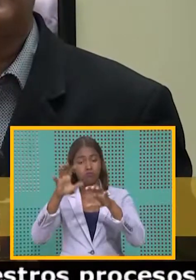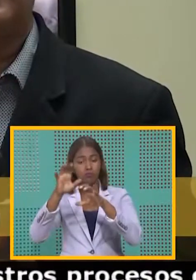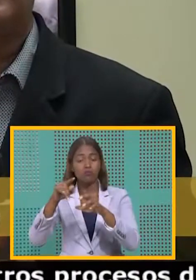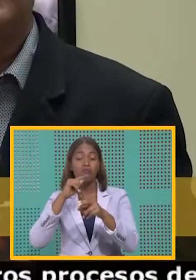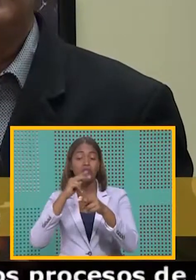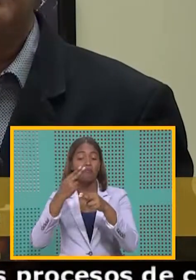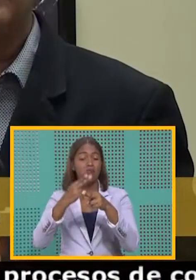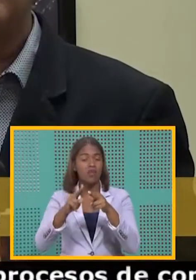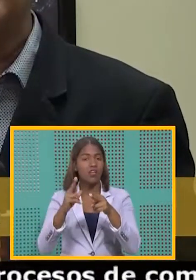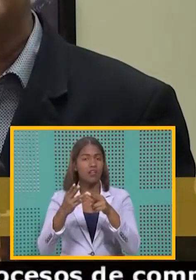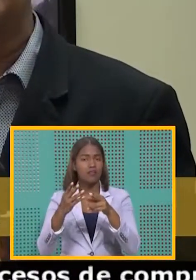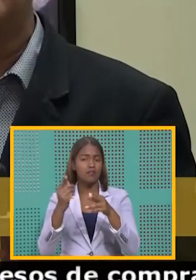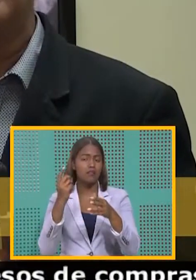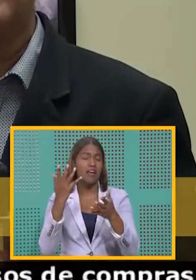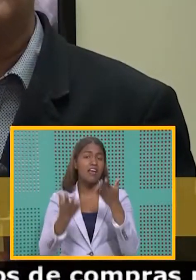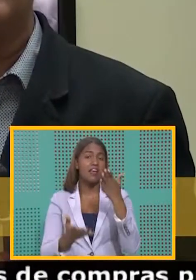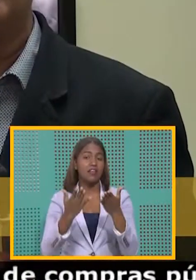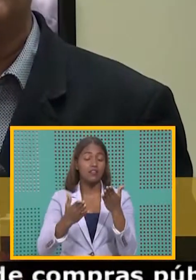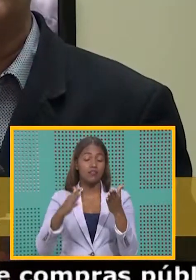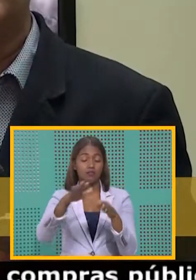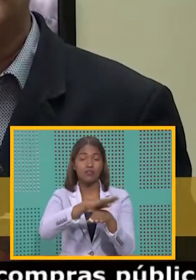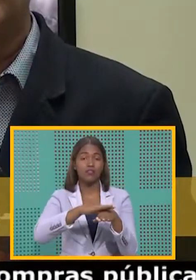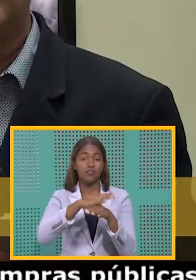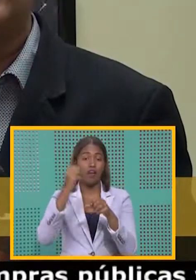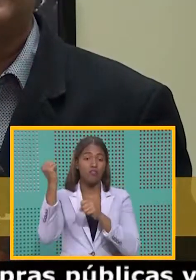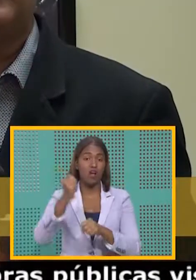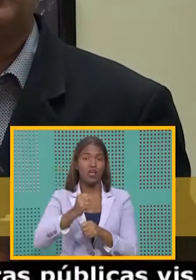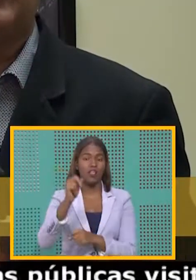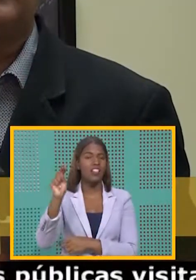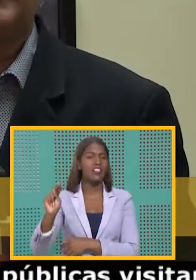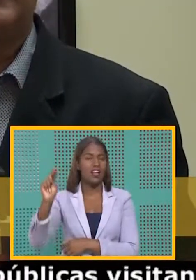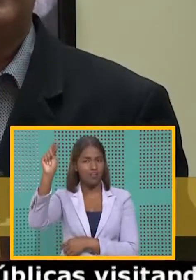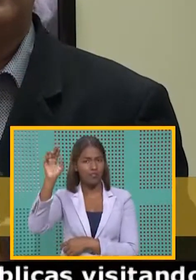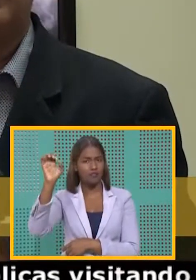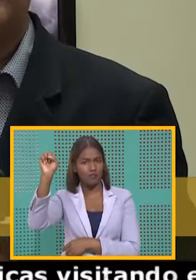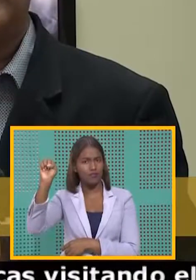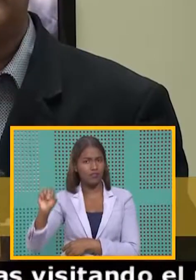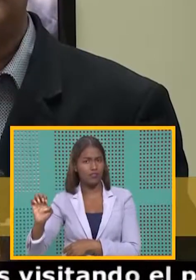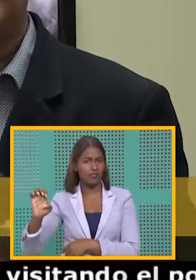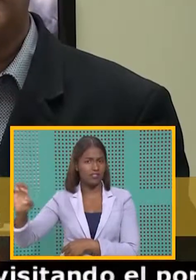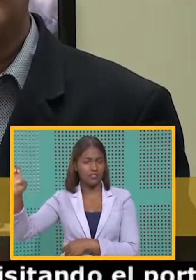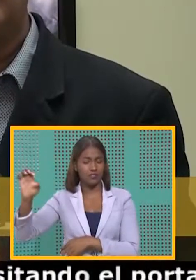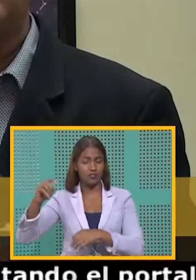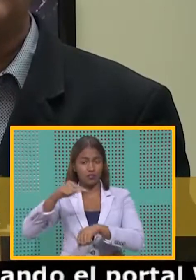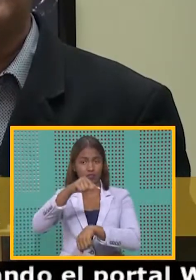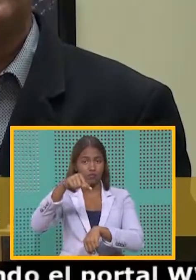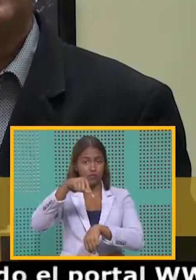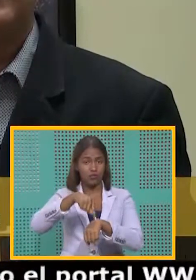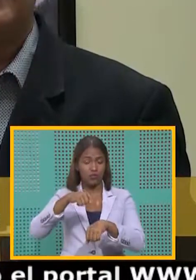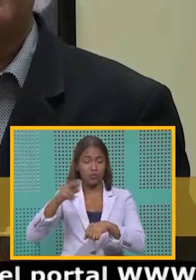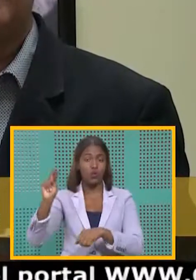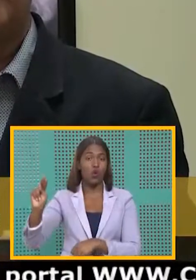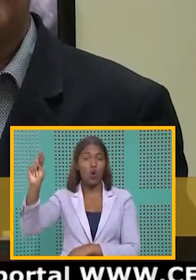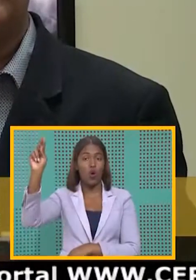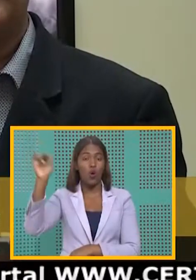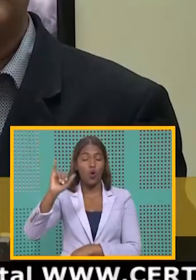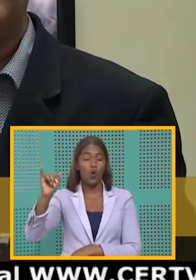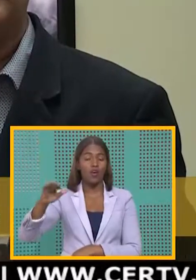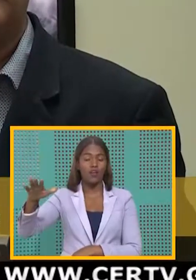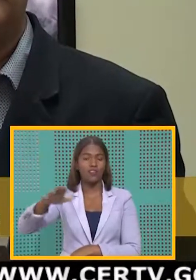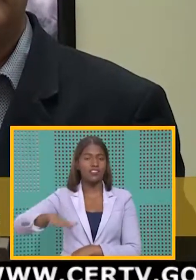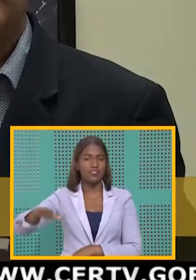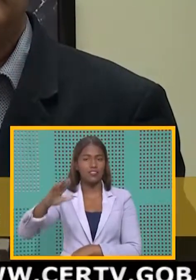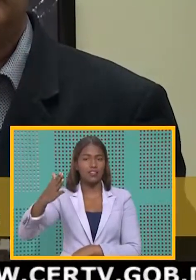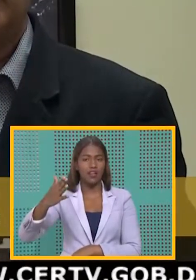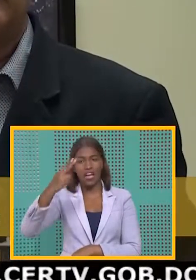a fuertes, mayormente sobre las regiones del noreste, sureste, cordillera central, norte y la zona